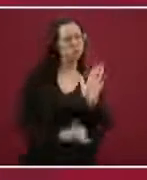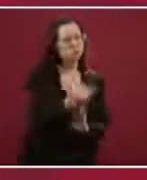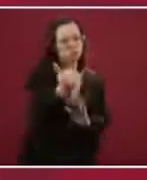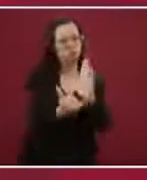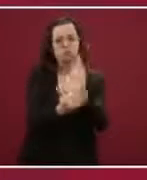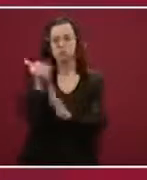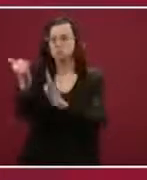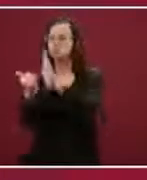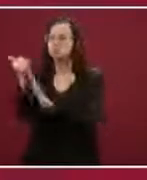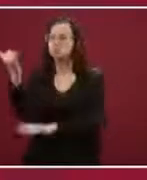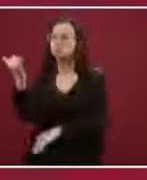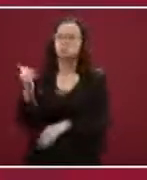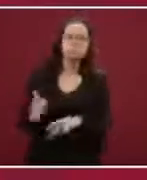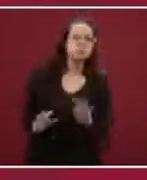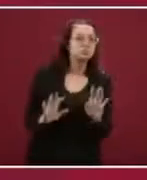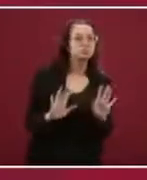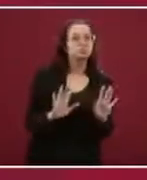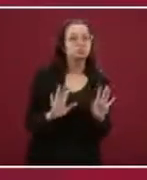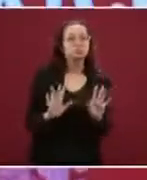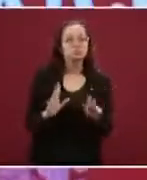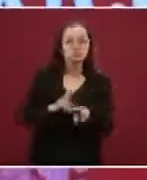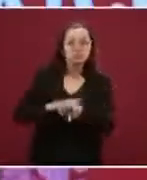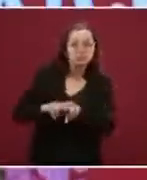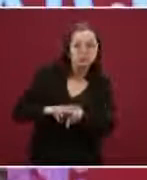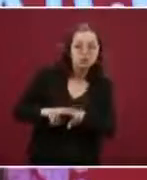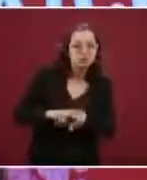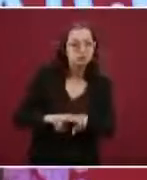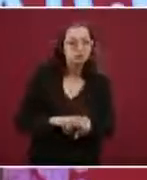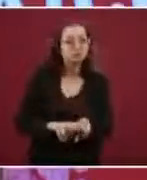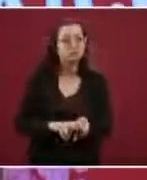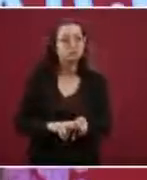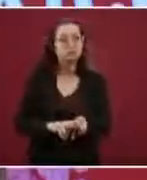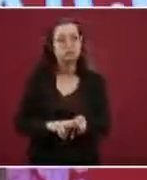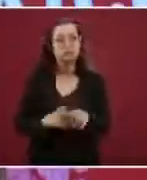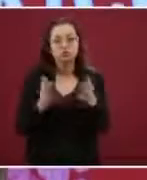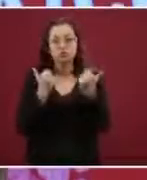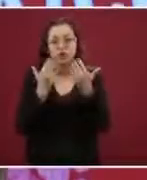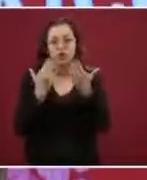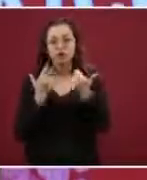y nunca hicieron el tren. Entonces el puente quedó ahí